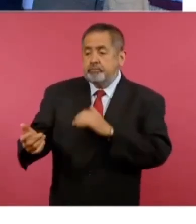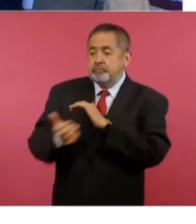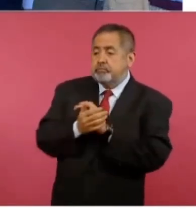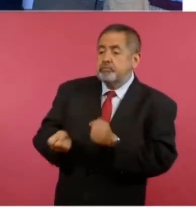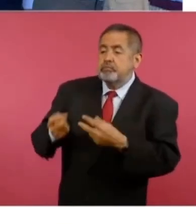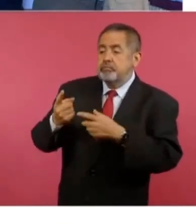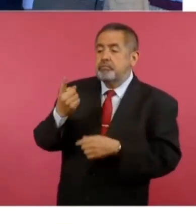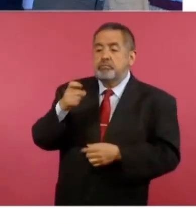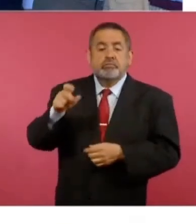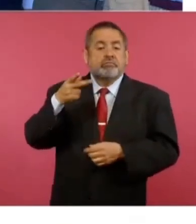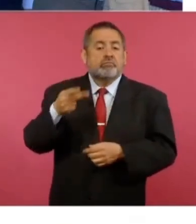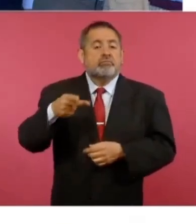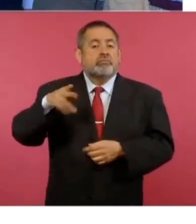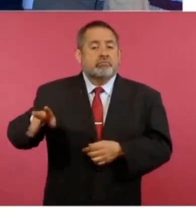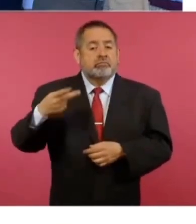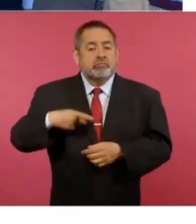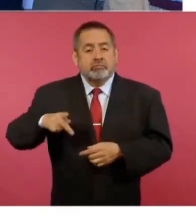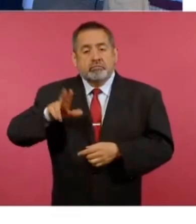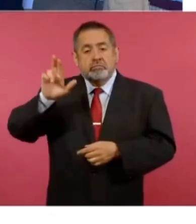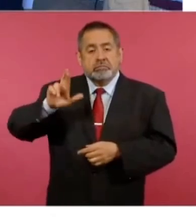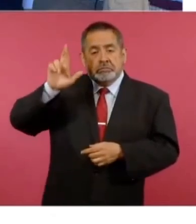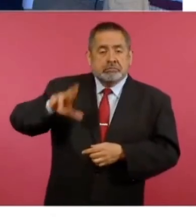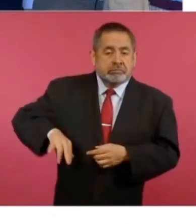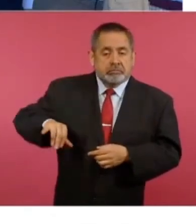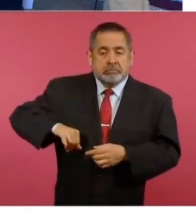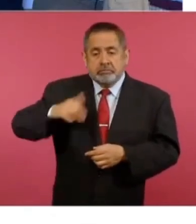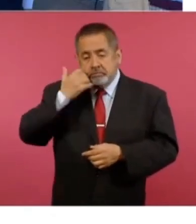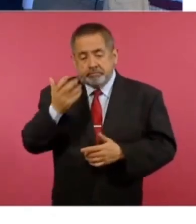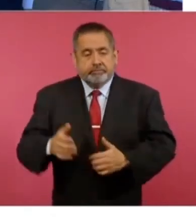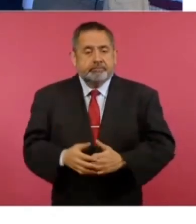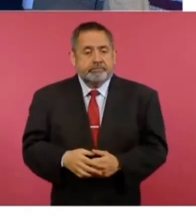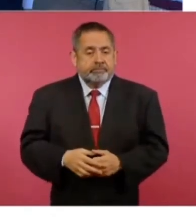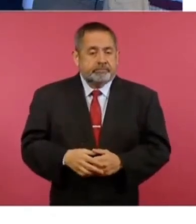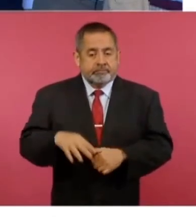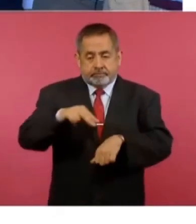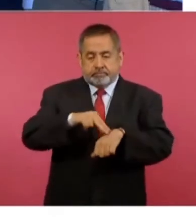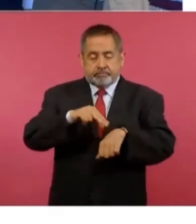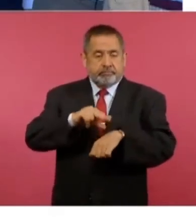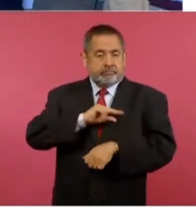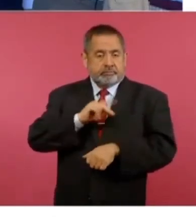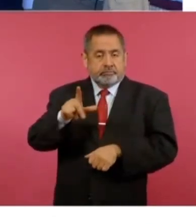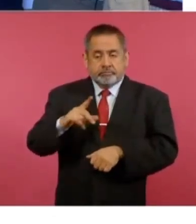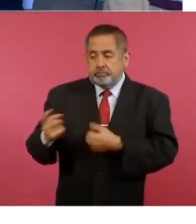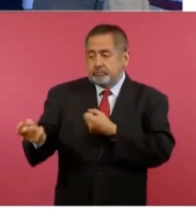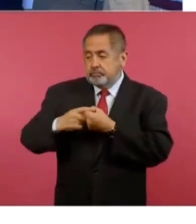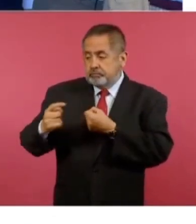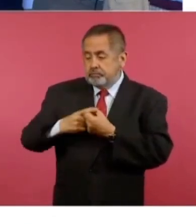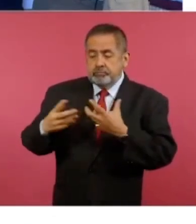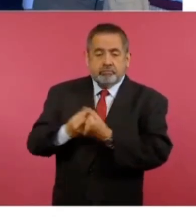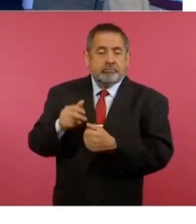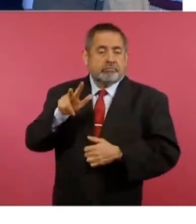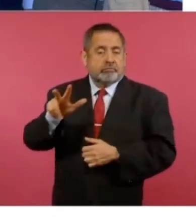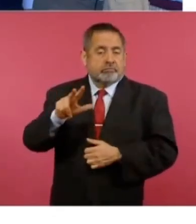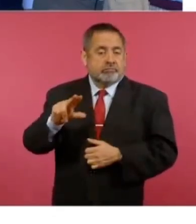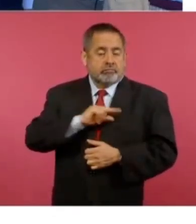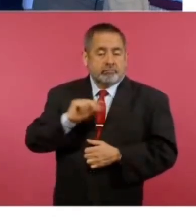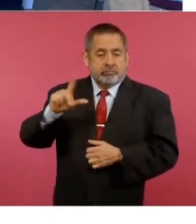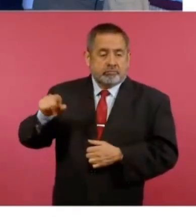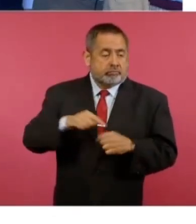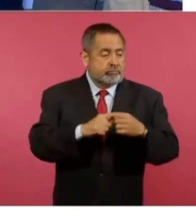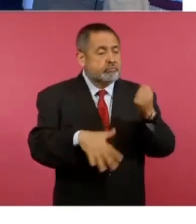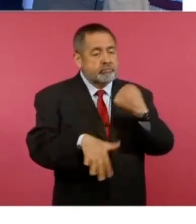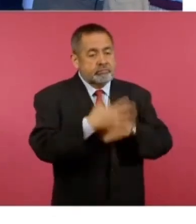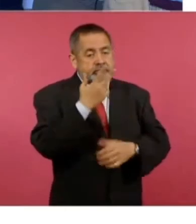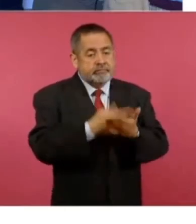registro de 189 personas interesadas en trabajar ahí. En el caso de médicos especialistas se han inscrito 18 especialistas de las 15